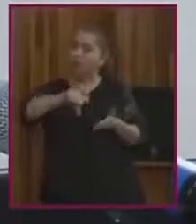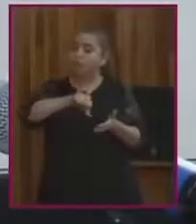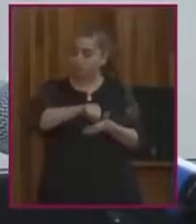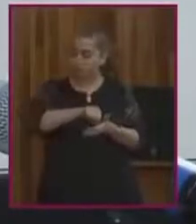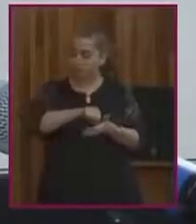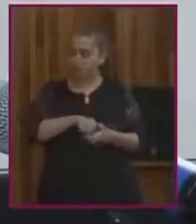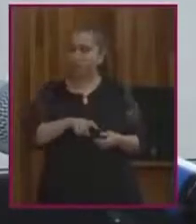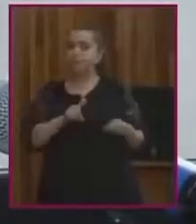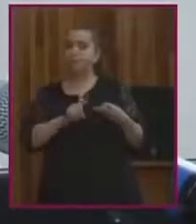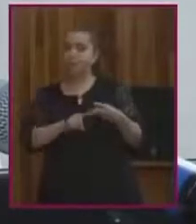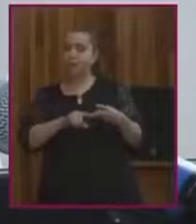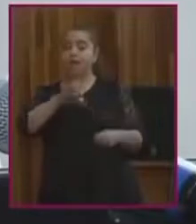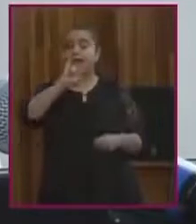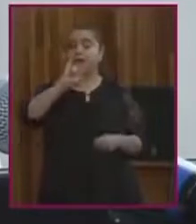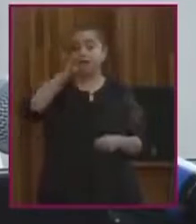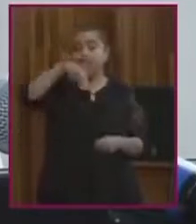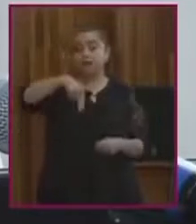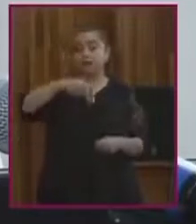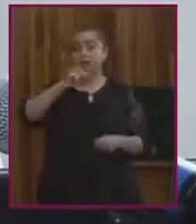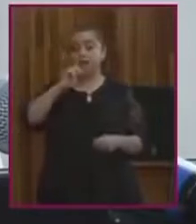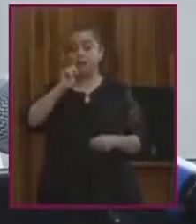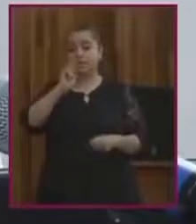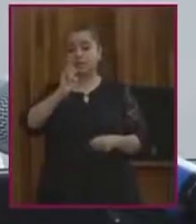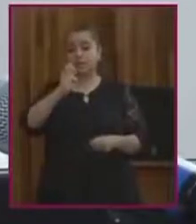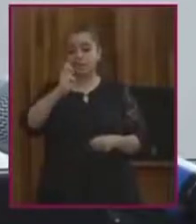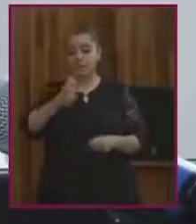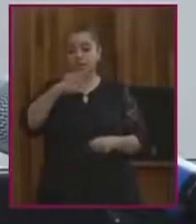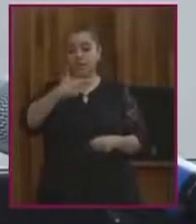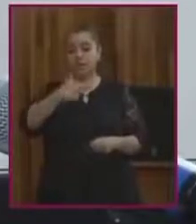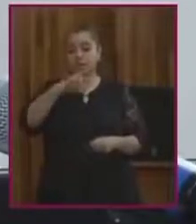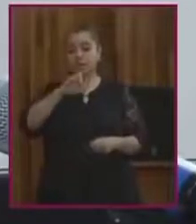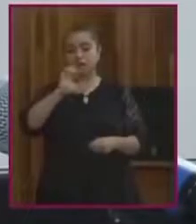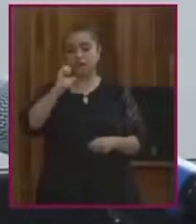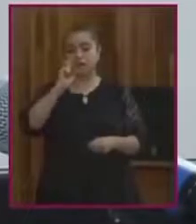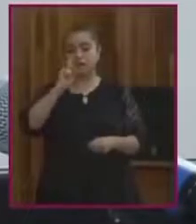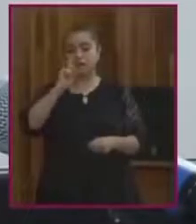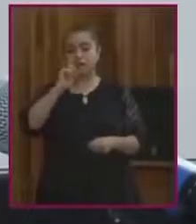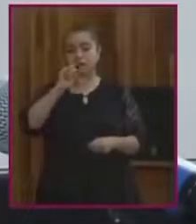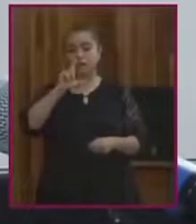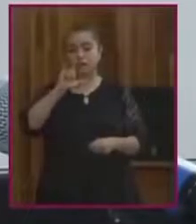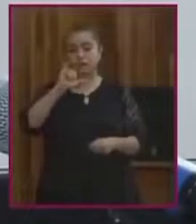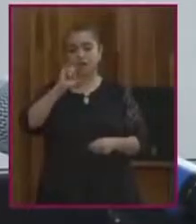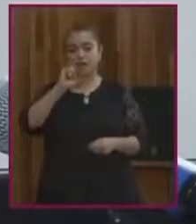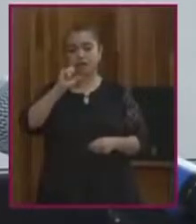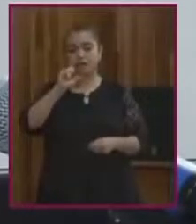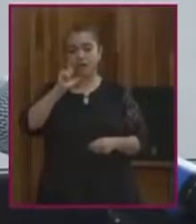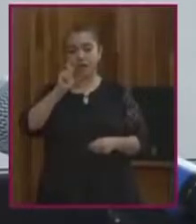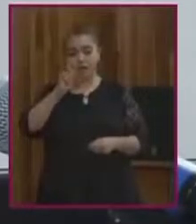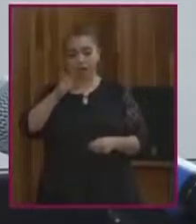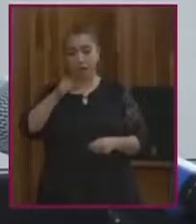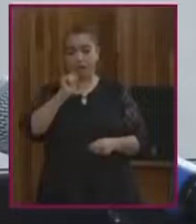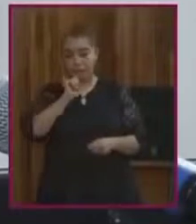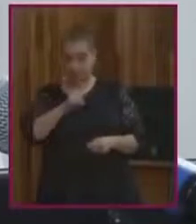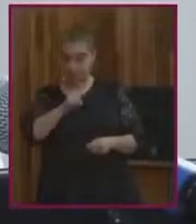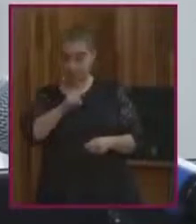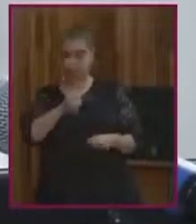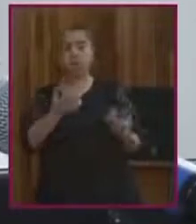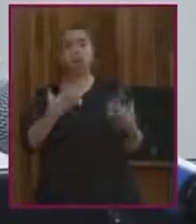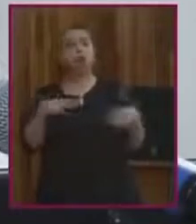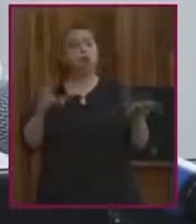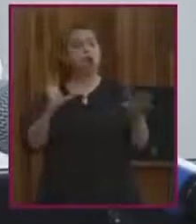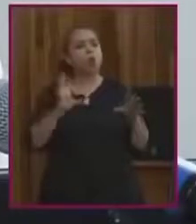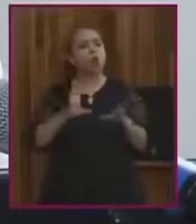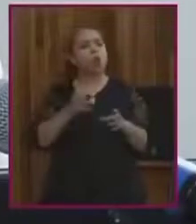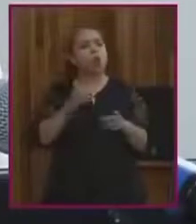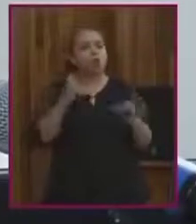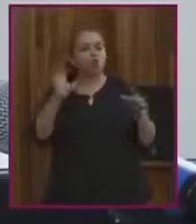La integralidad ya se había dado en la educación mexicana. En los años 70, en los convenios de Chetumal, se dieron la escuela por áreas,